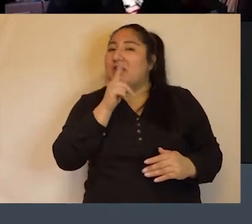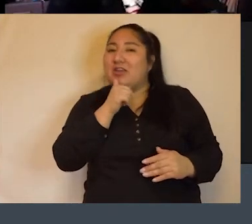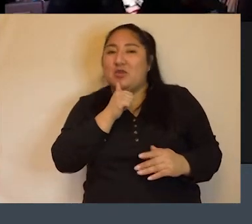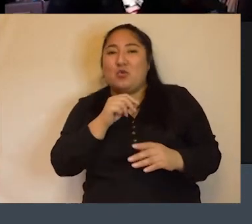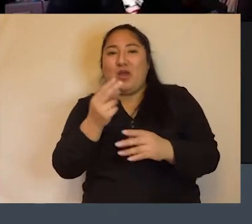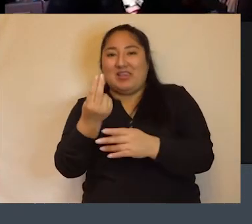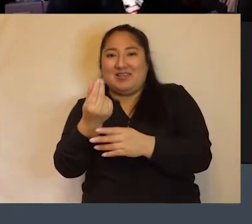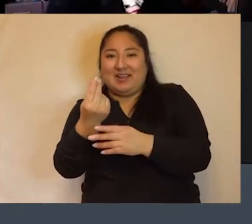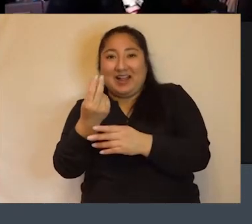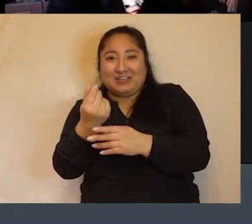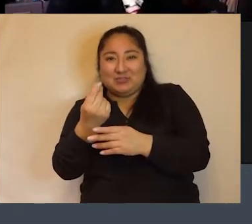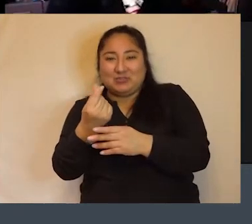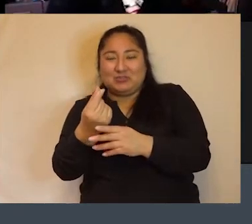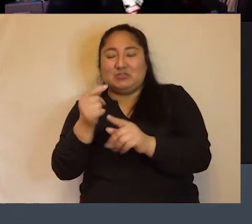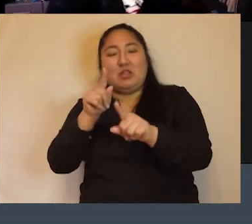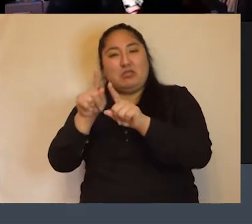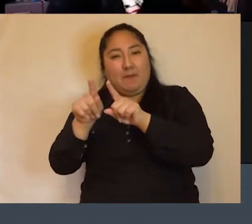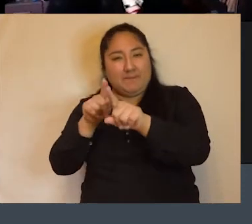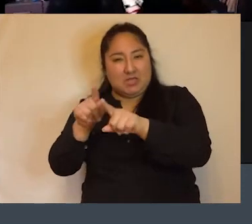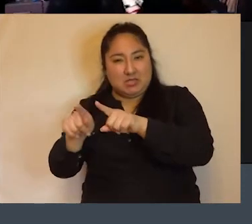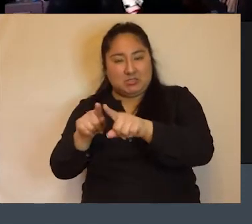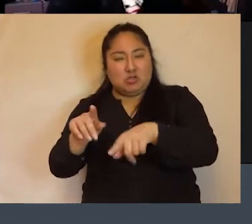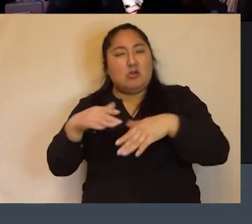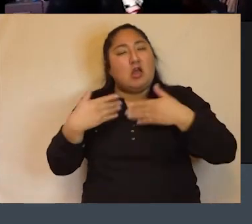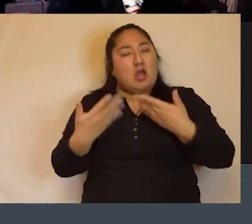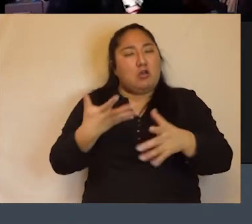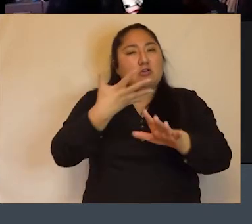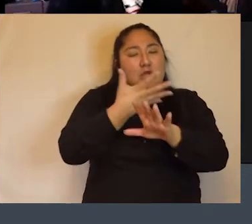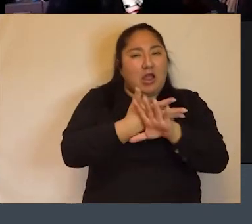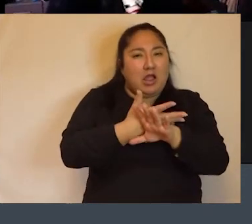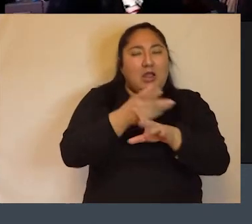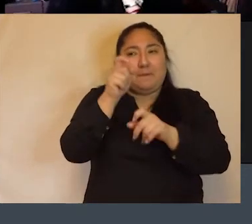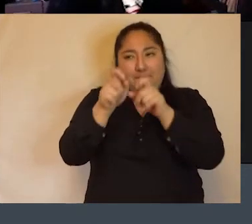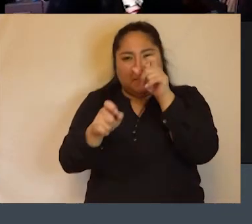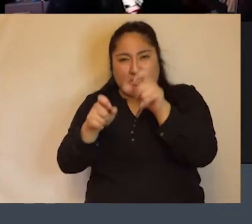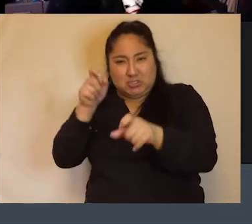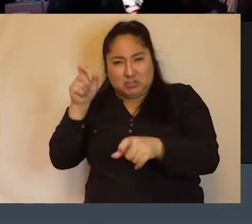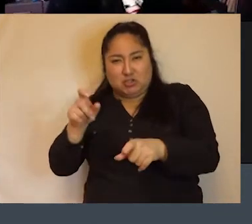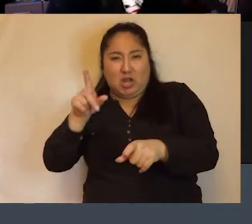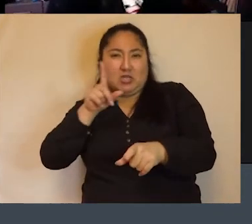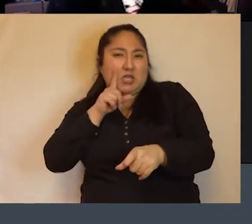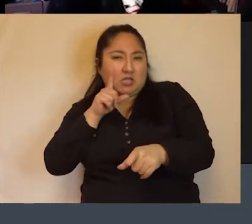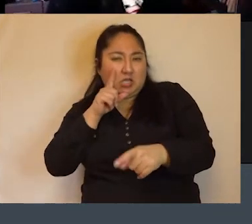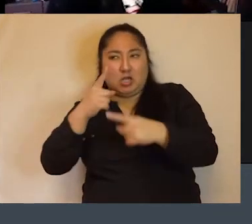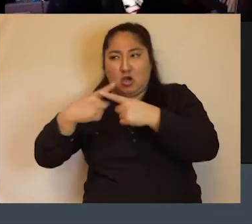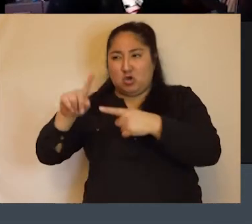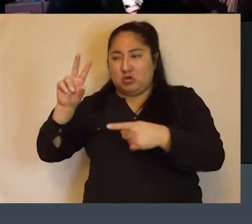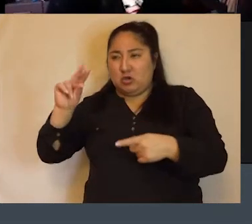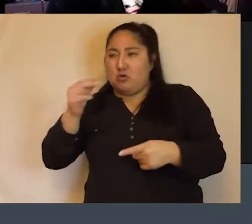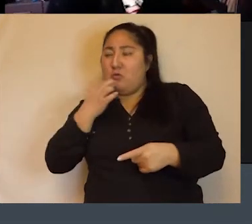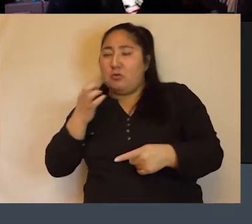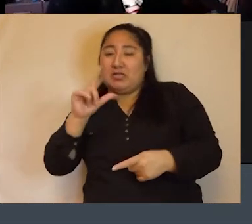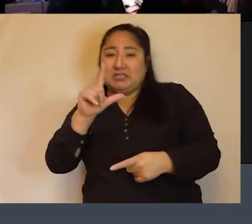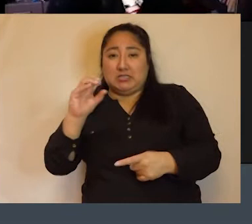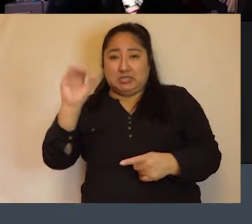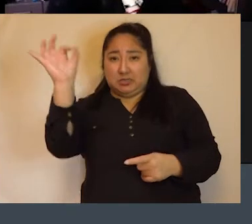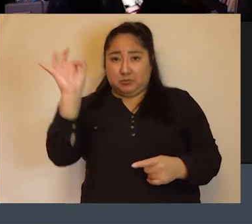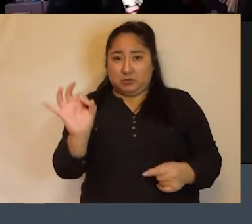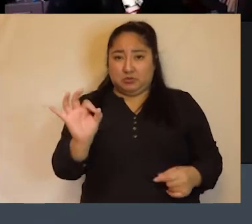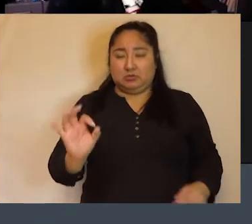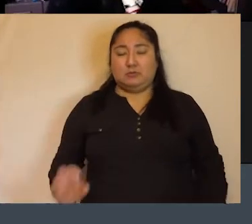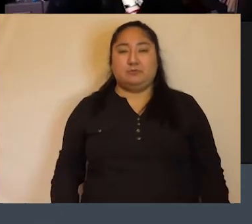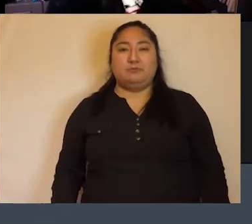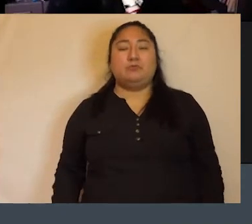de administración. Hablamos anteriormente de que habían personas que tenían opciones y habían personas que no las tenían porque eran el